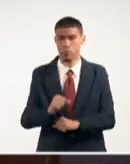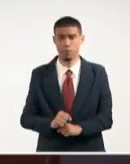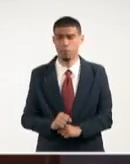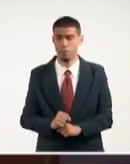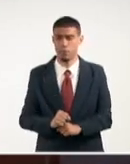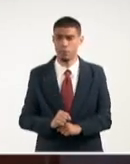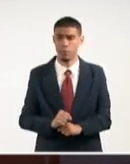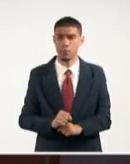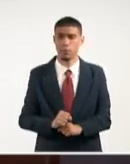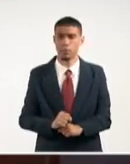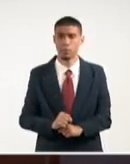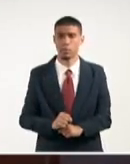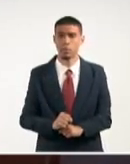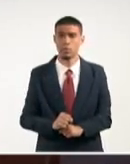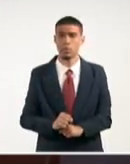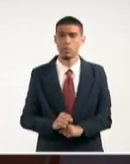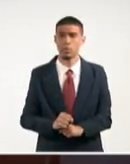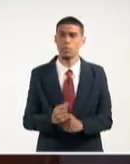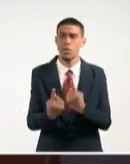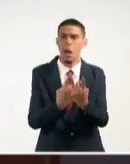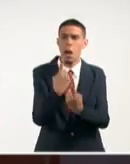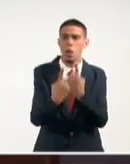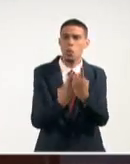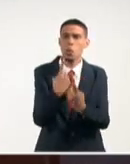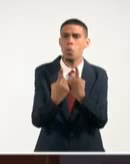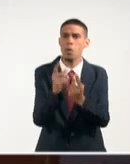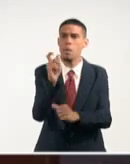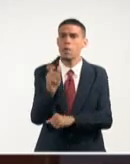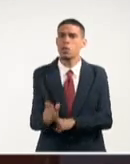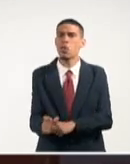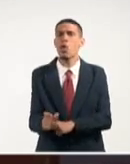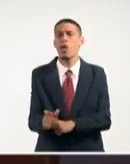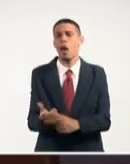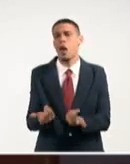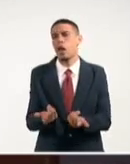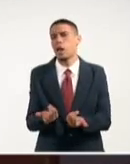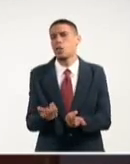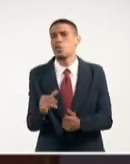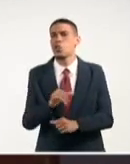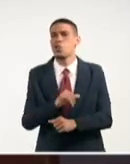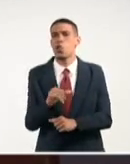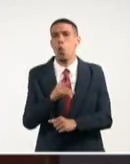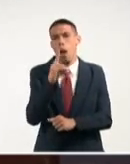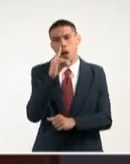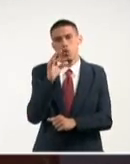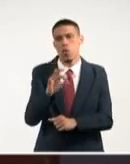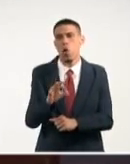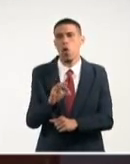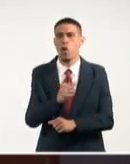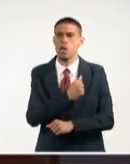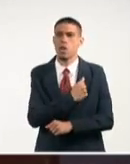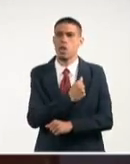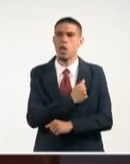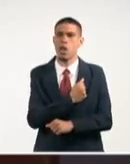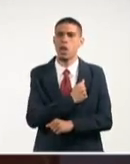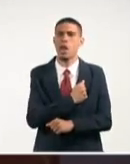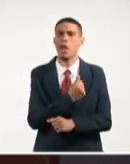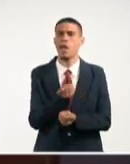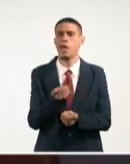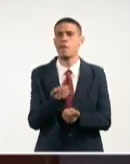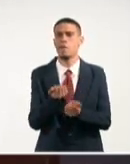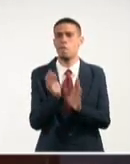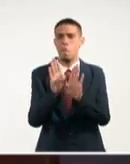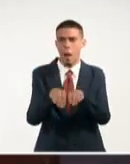secundan algunos que actúan contra su propia patria, ya sea por afán